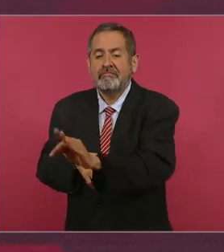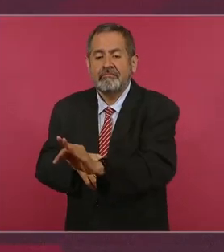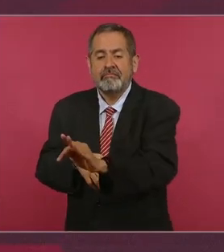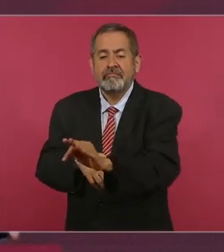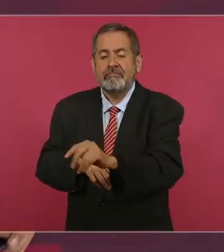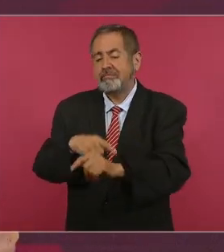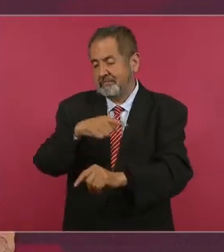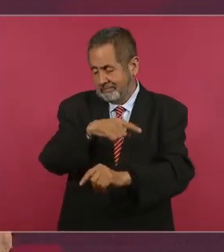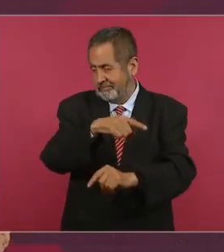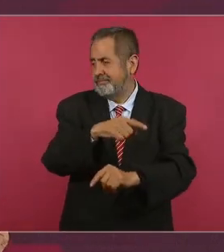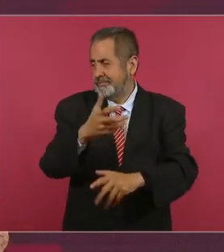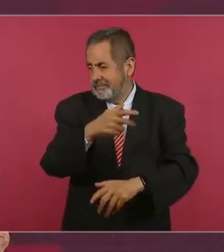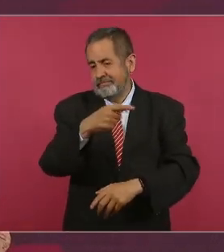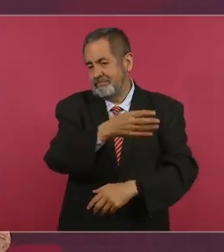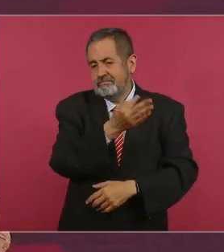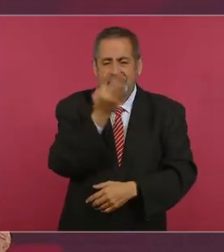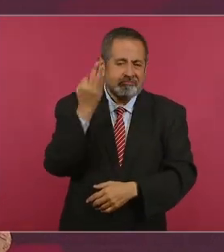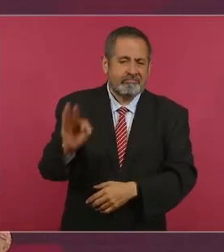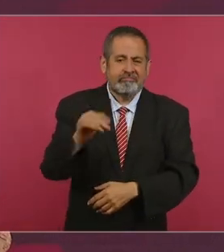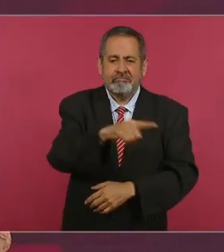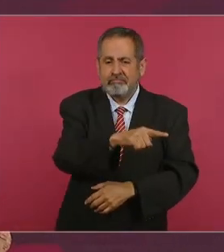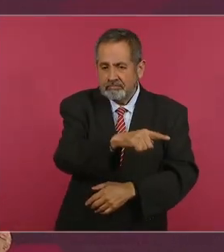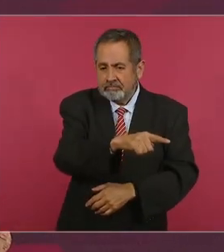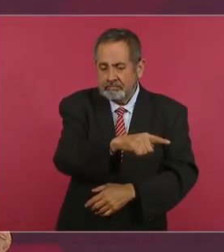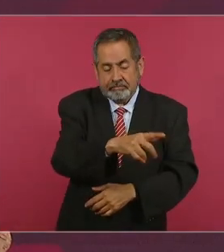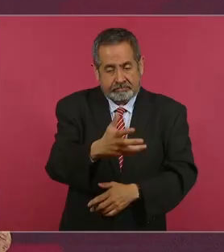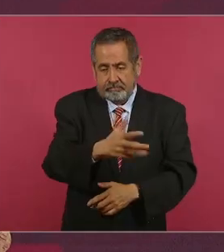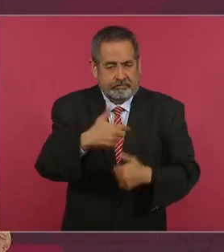Traicionaron al pueblo.